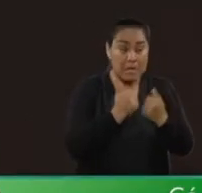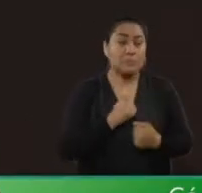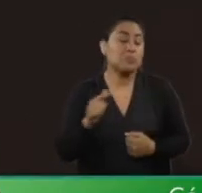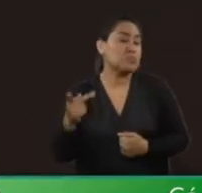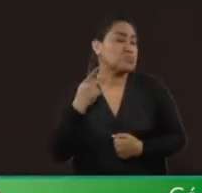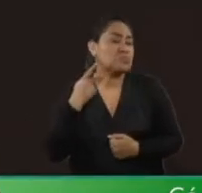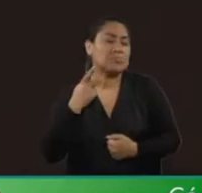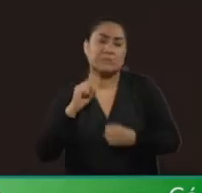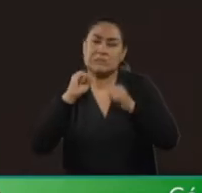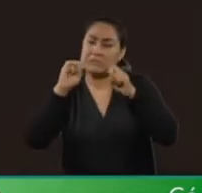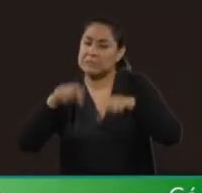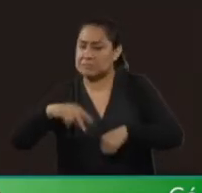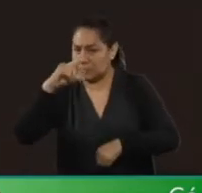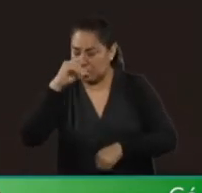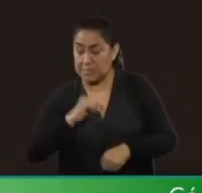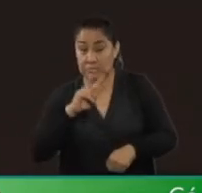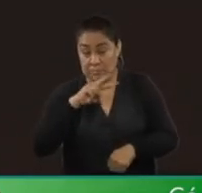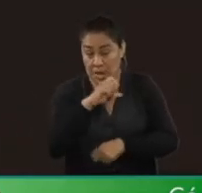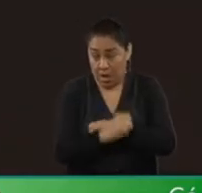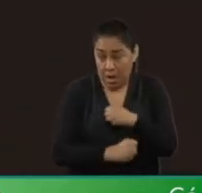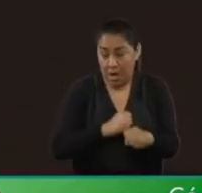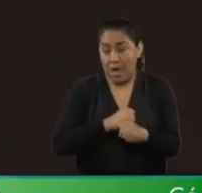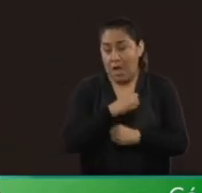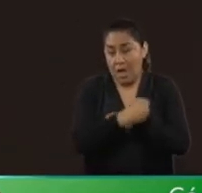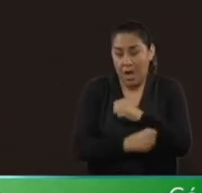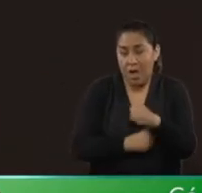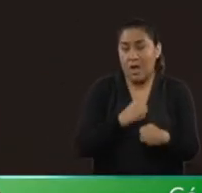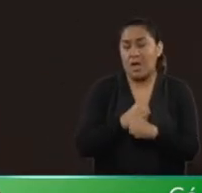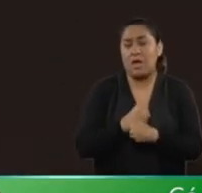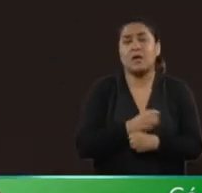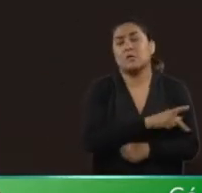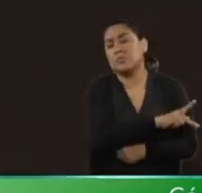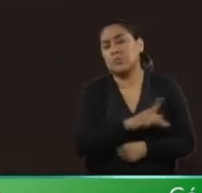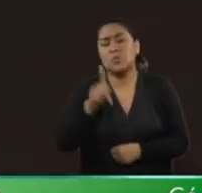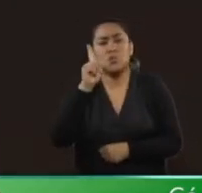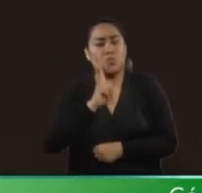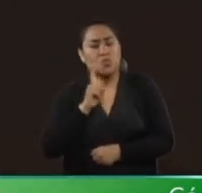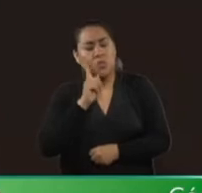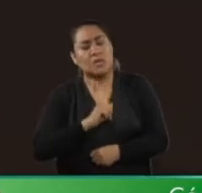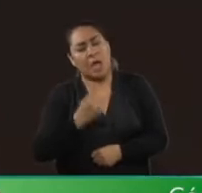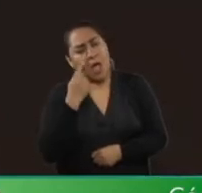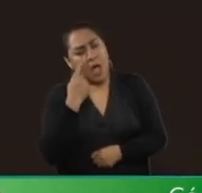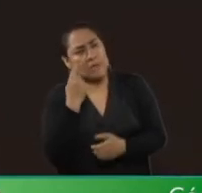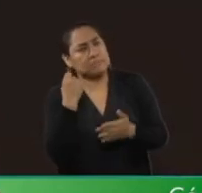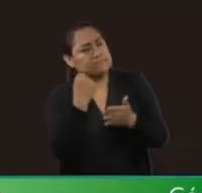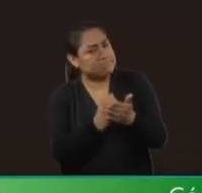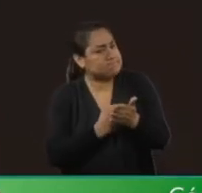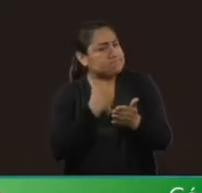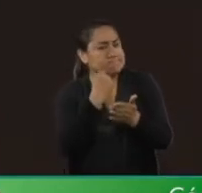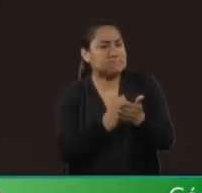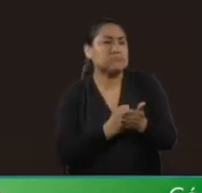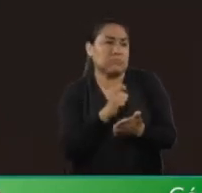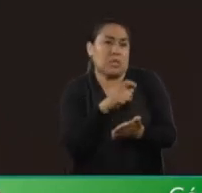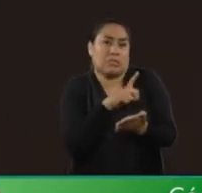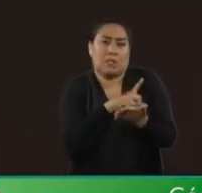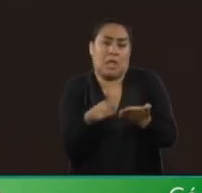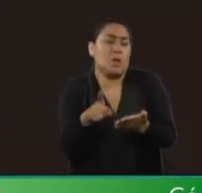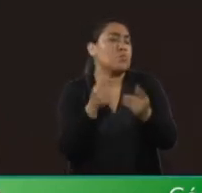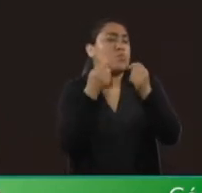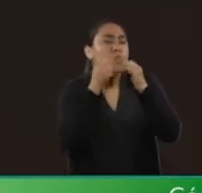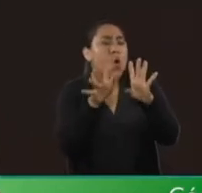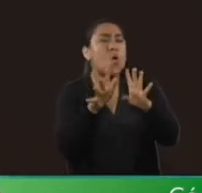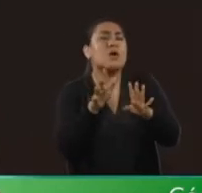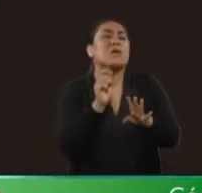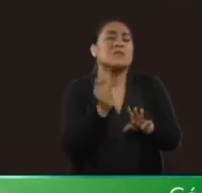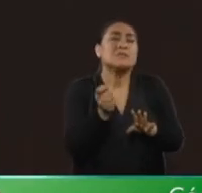A lo largo de nuestra historia, las mujeres en lo general hemos luchado por los derechos de todas, sin importar su clase